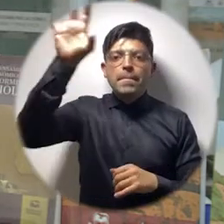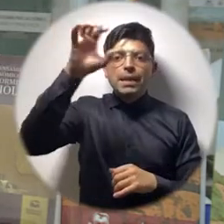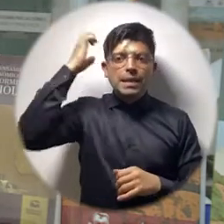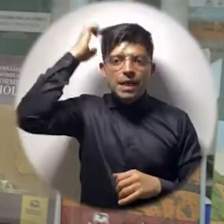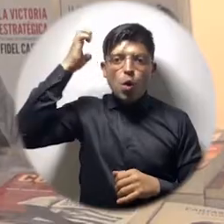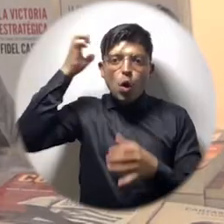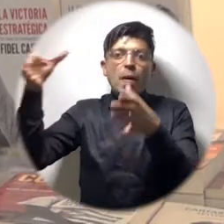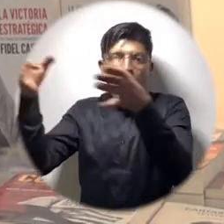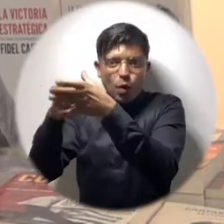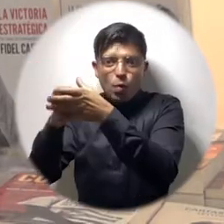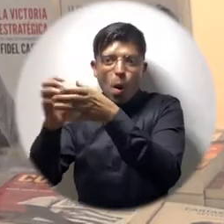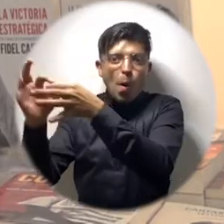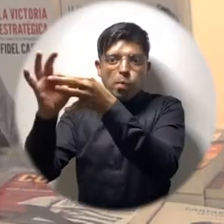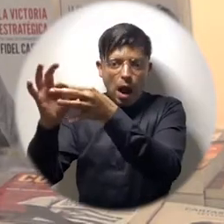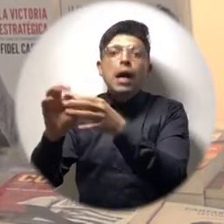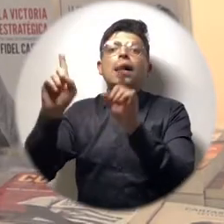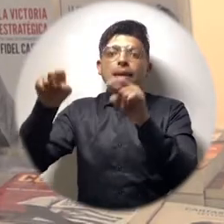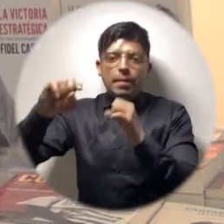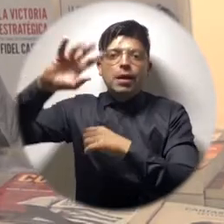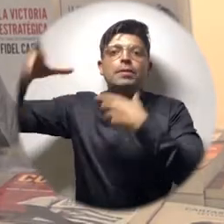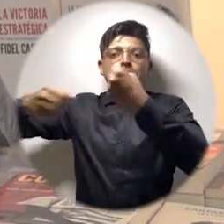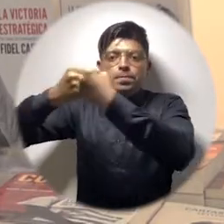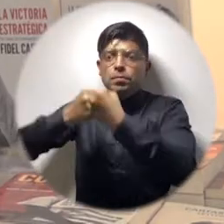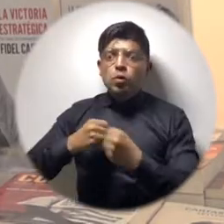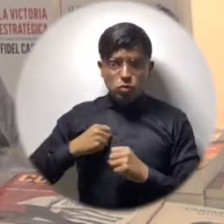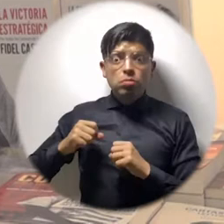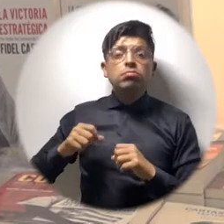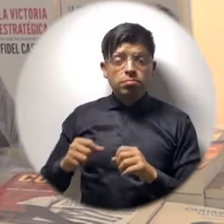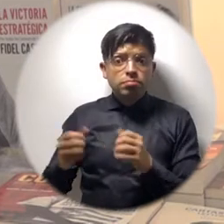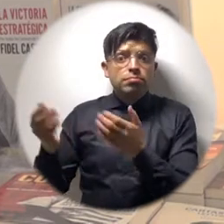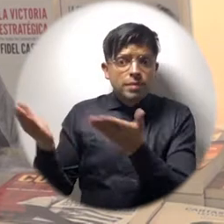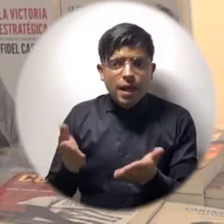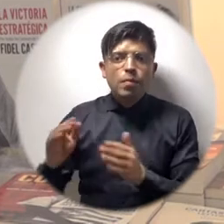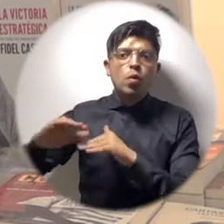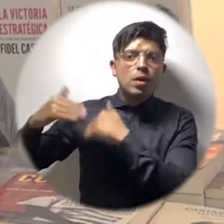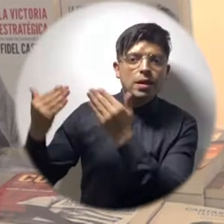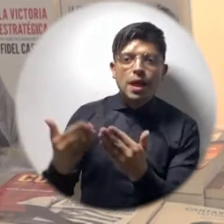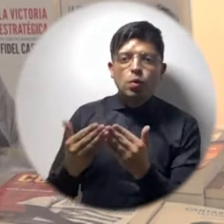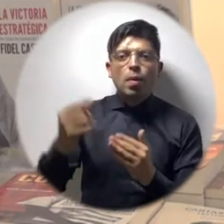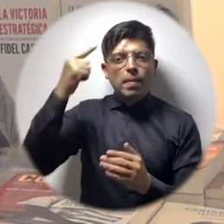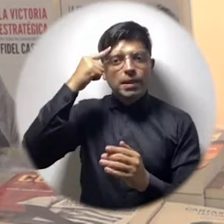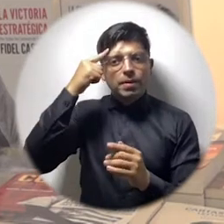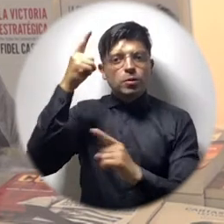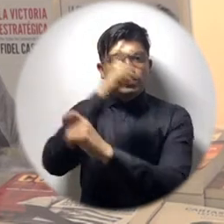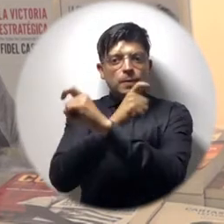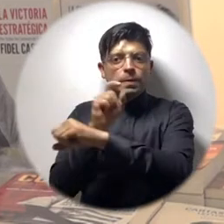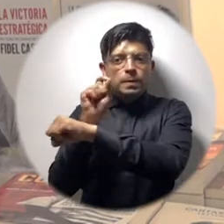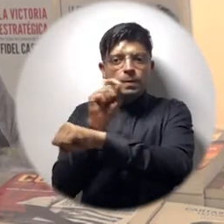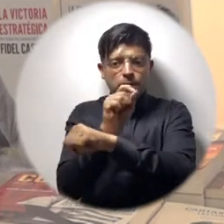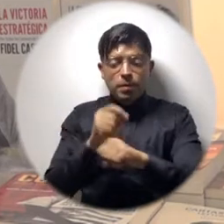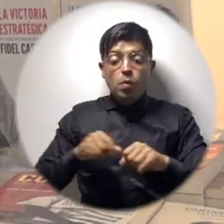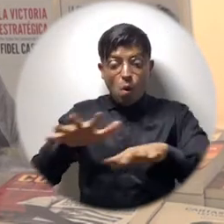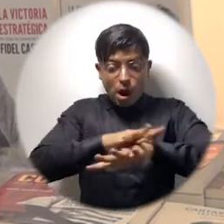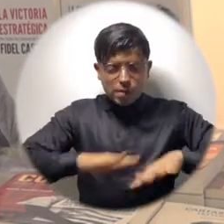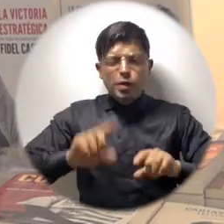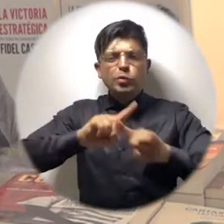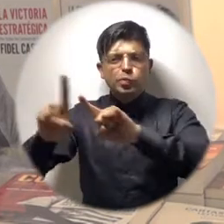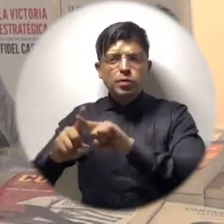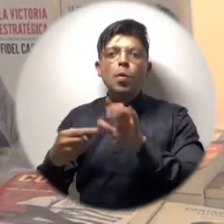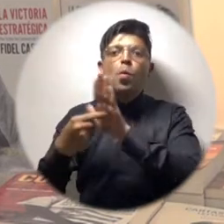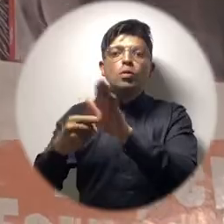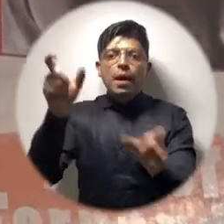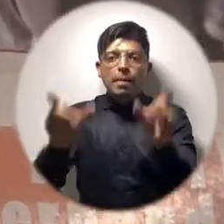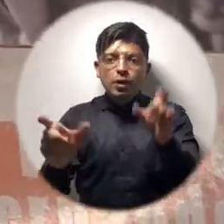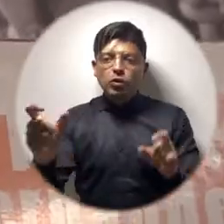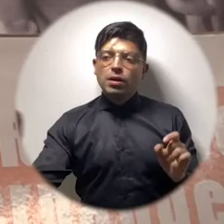Unión Europea. Particularmente la que traemos nosotros, que es literatura de pensamiento crítico, hace parte de estos espacios y de muchos otros para poder